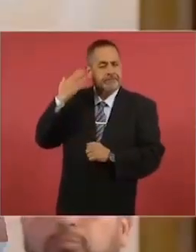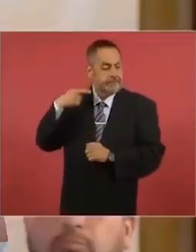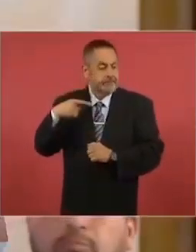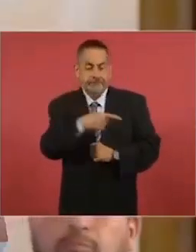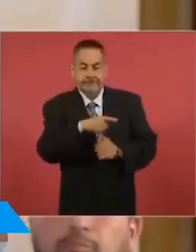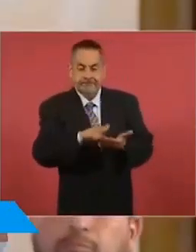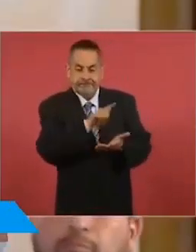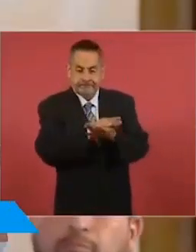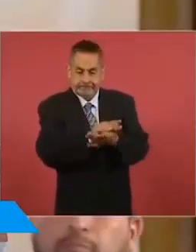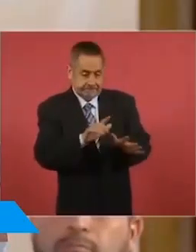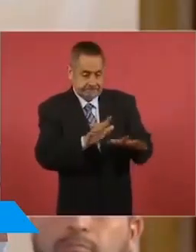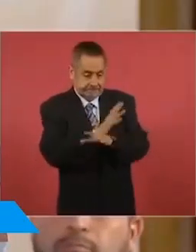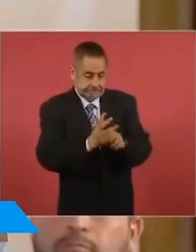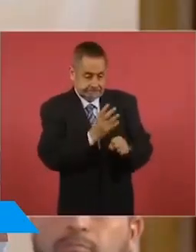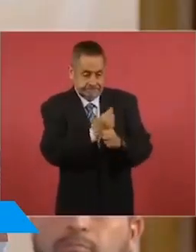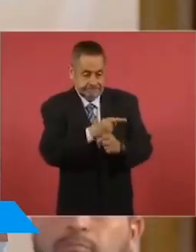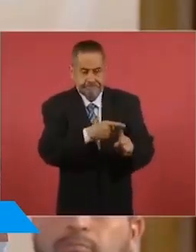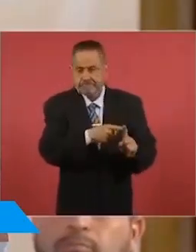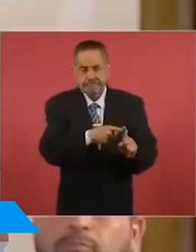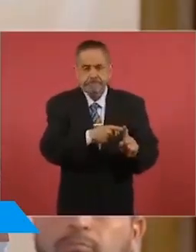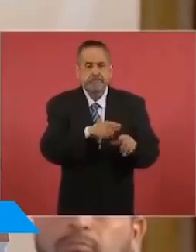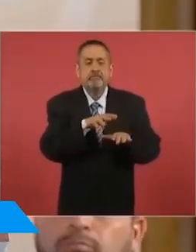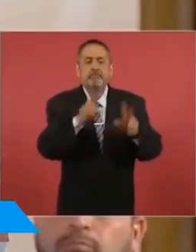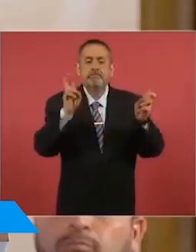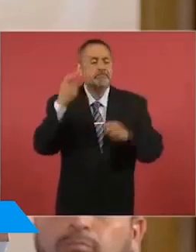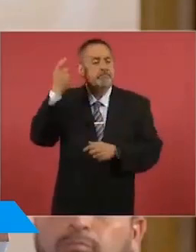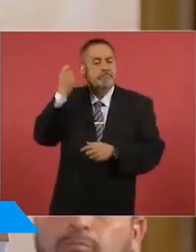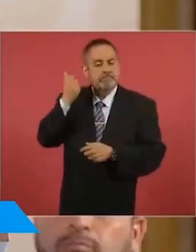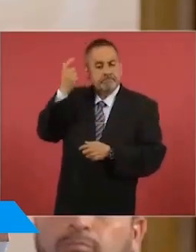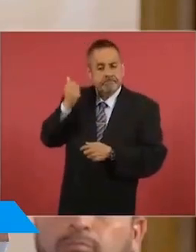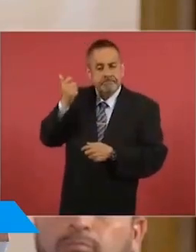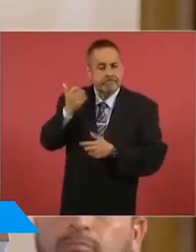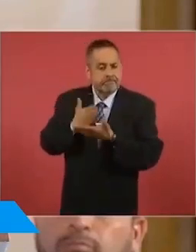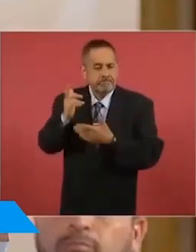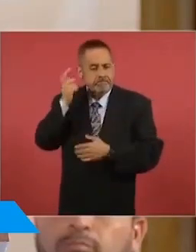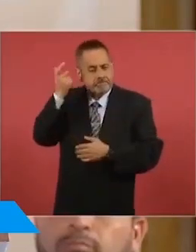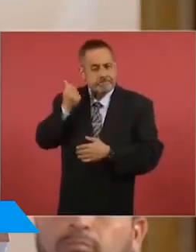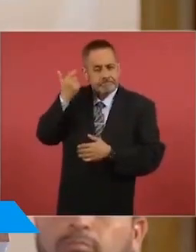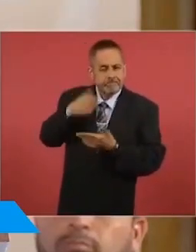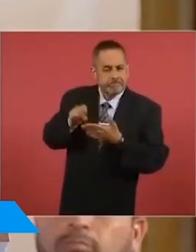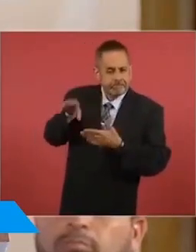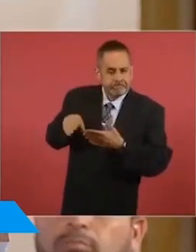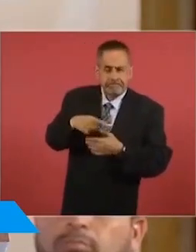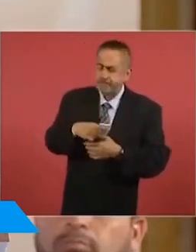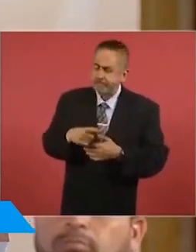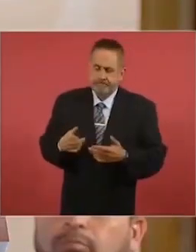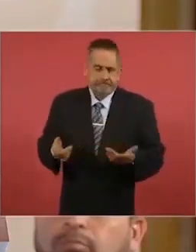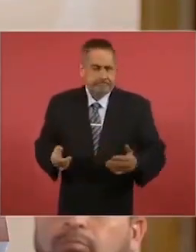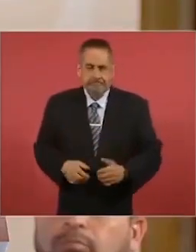costo de pensionar a los trabajadores con el 100% de su último salario. El presidente de México, López Obrador, afirmó que